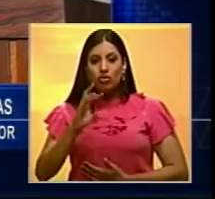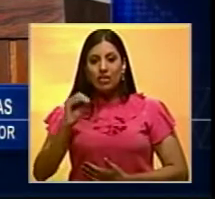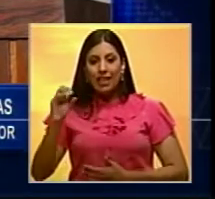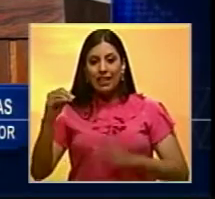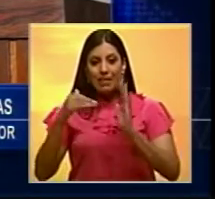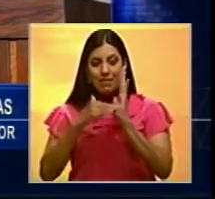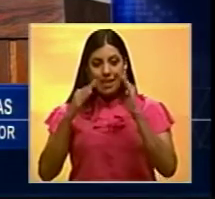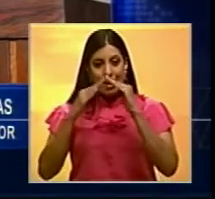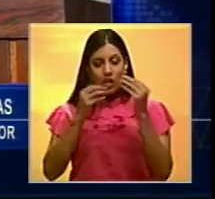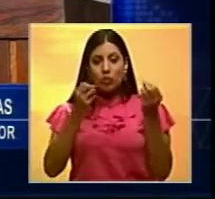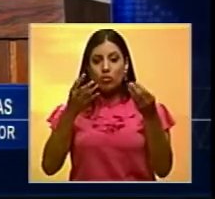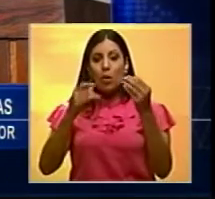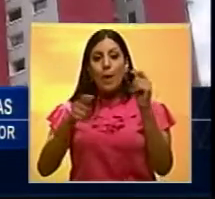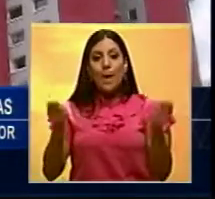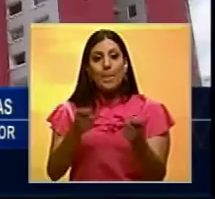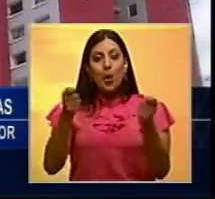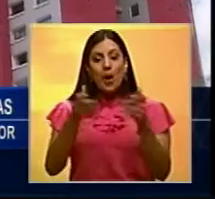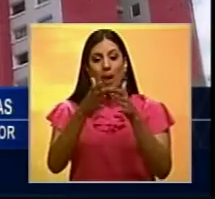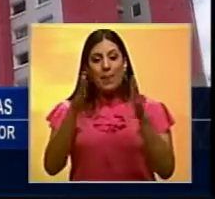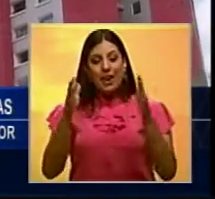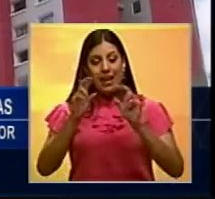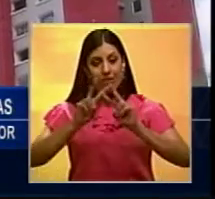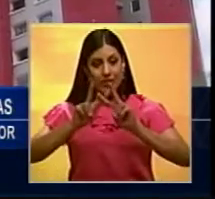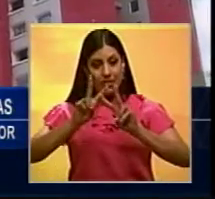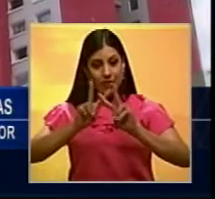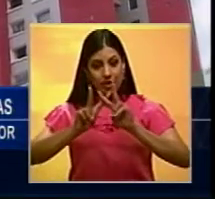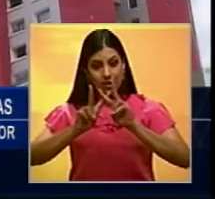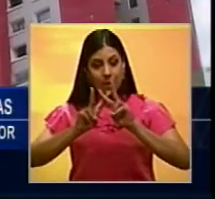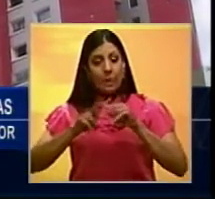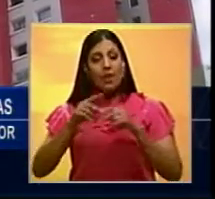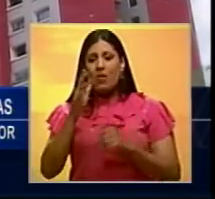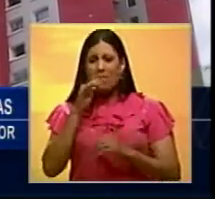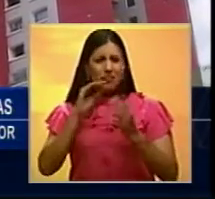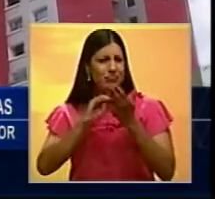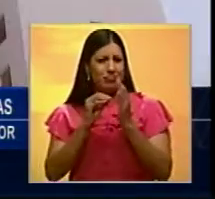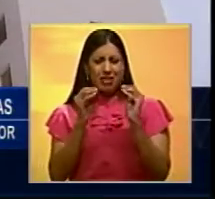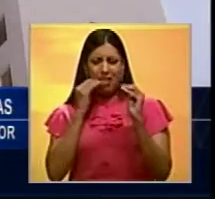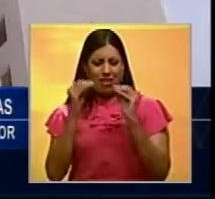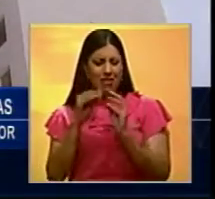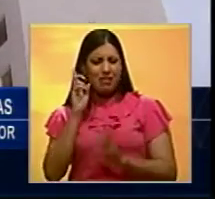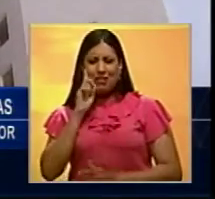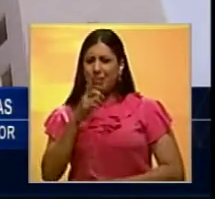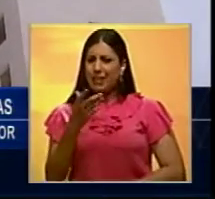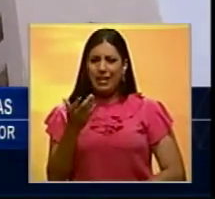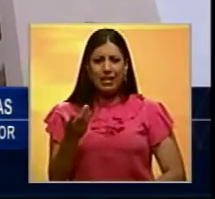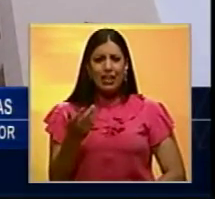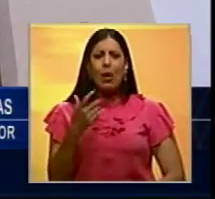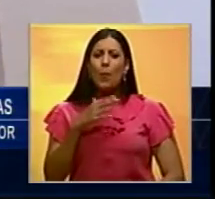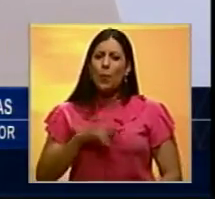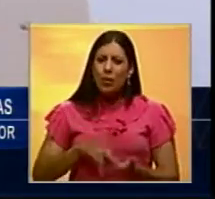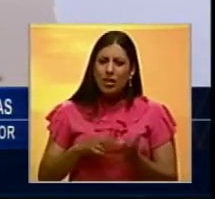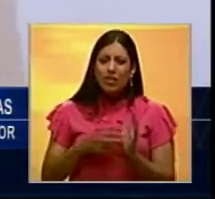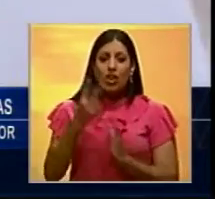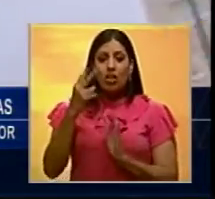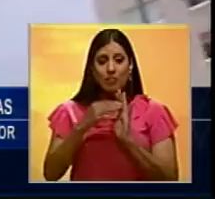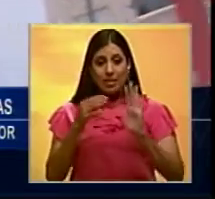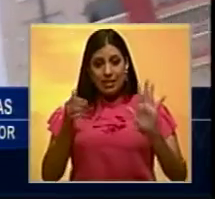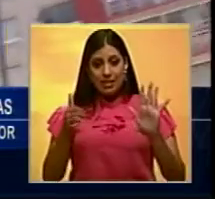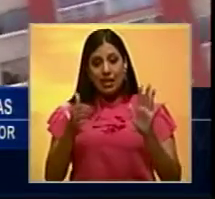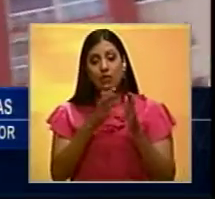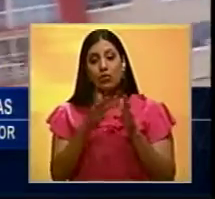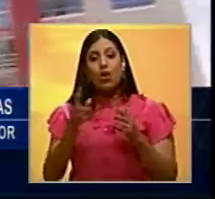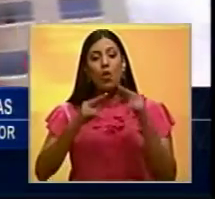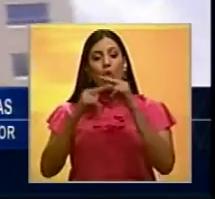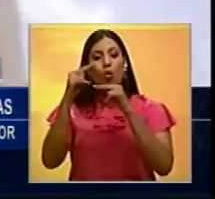1.200.000 viviendas del programa Gran Misión Vivienda Venezuela no corresponde a la realidad, debido a que eso implicaría que en el 2016 se